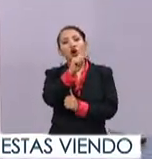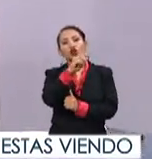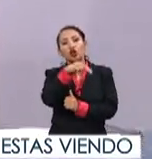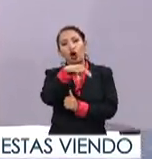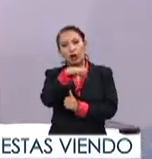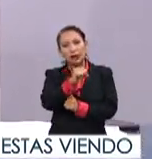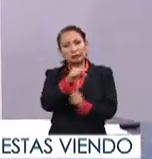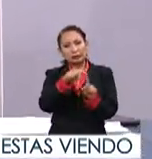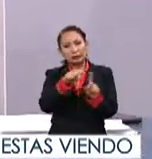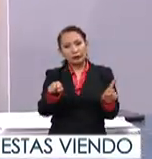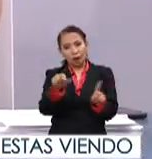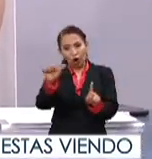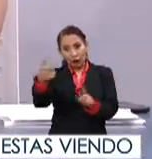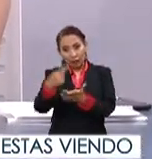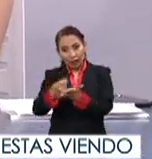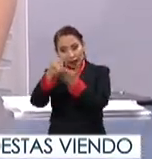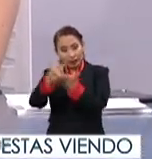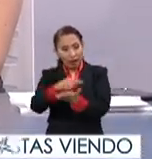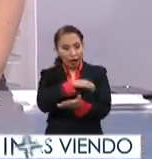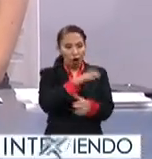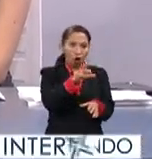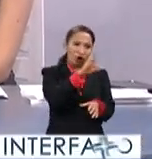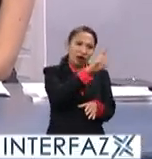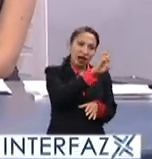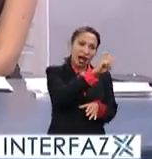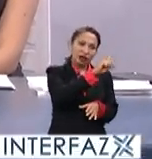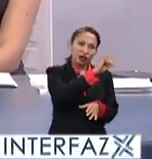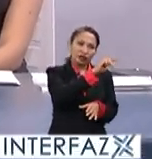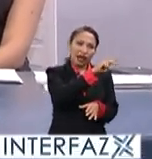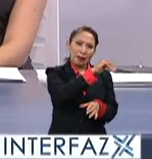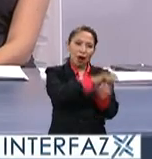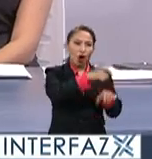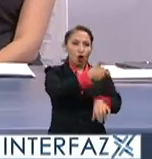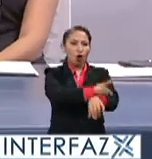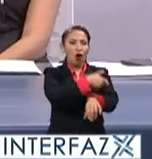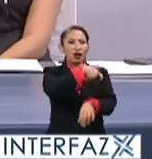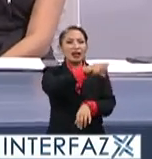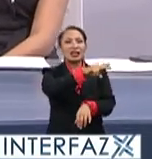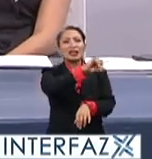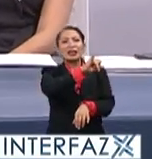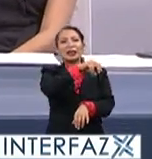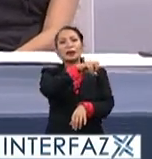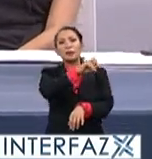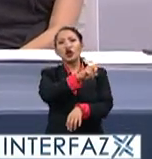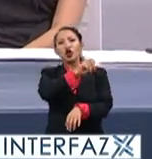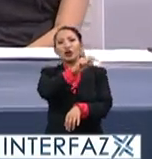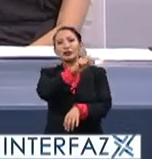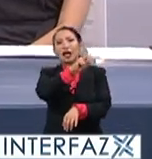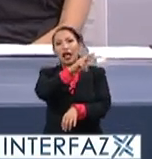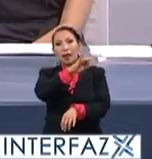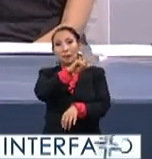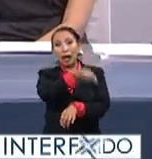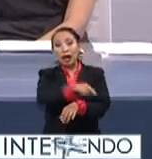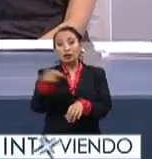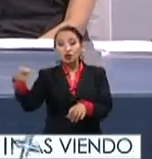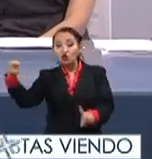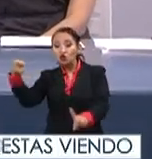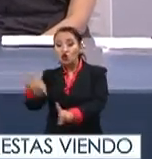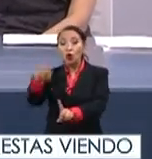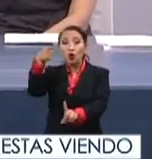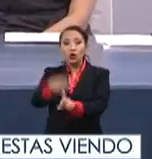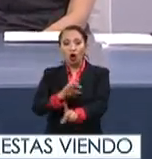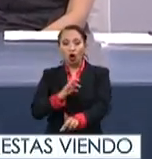esta, a diferencia de otras radioterapias o de las quimioterapias, es que solamente ataca